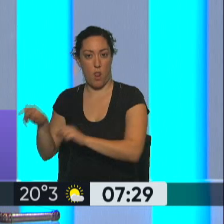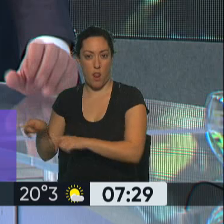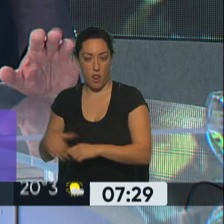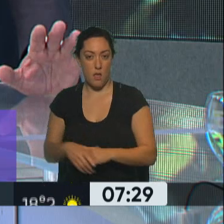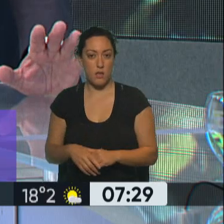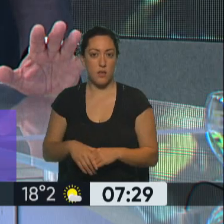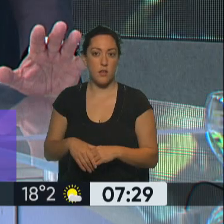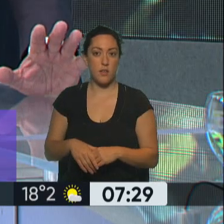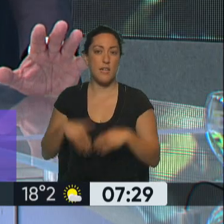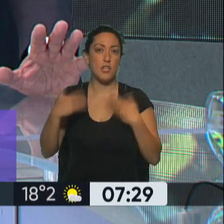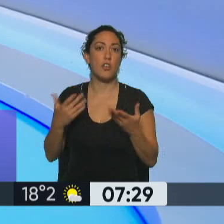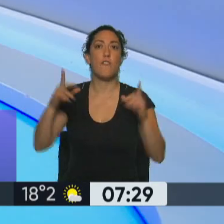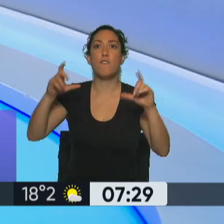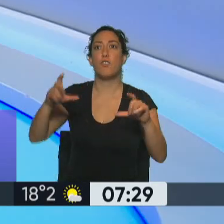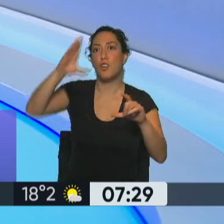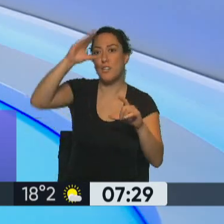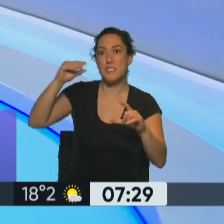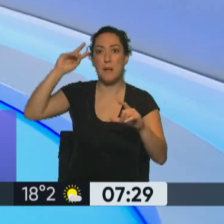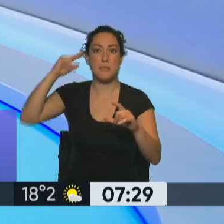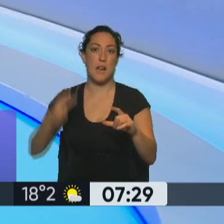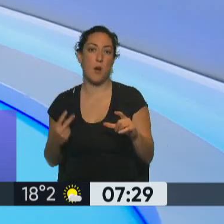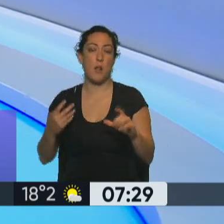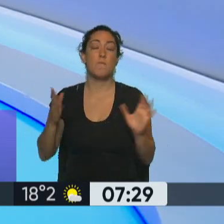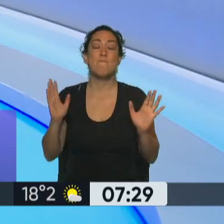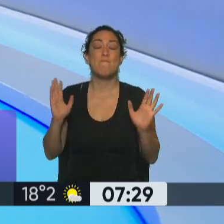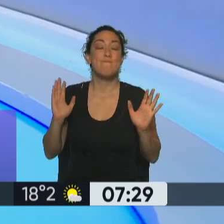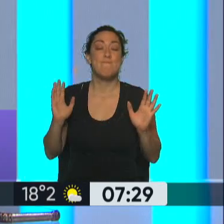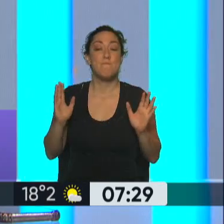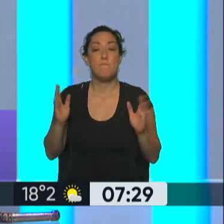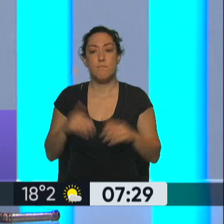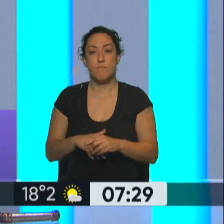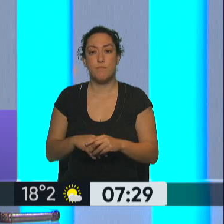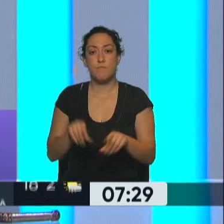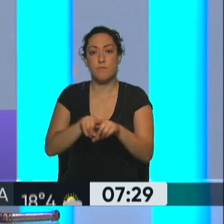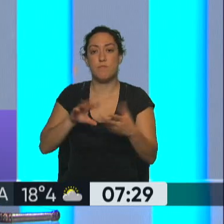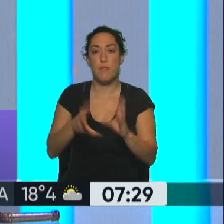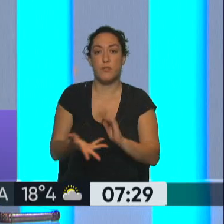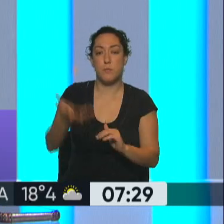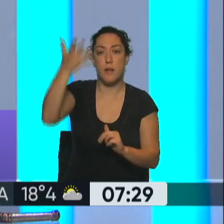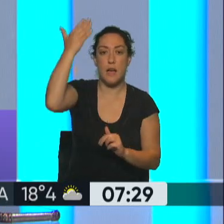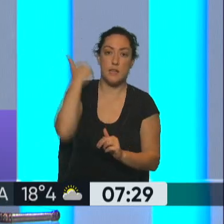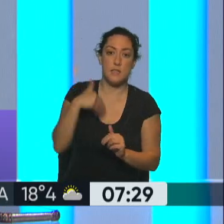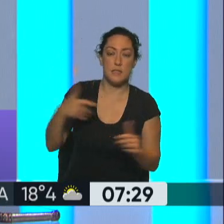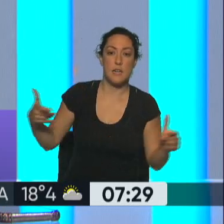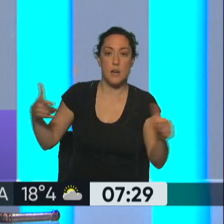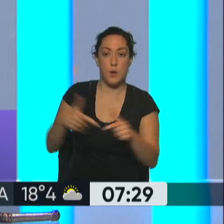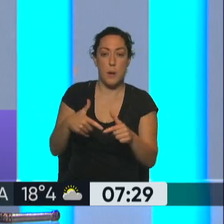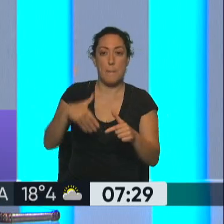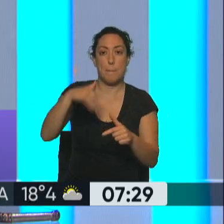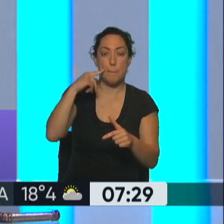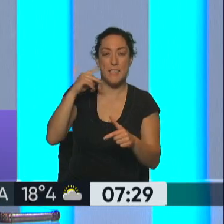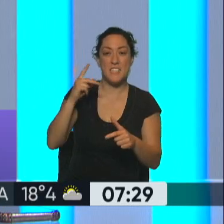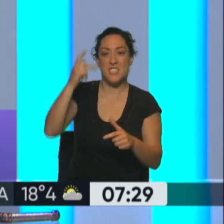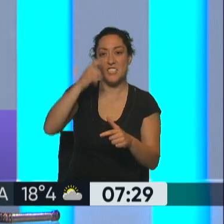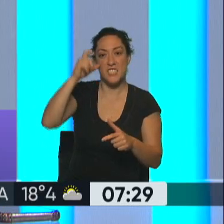sea, no va a haber este esa foto, periodo. digamos. Pero me parece que puede haber una foto. Ajá. Como hubo una foto de la reunión de Gabriela Michetti